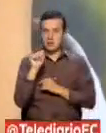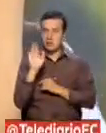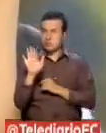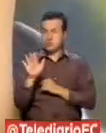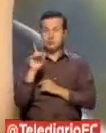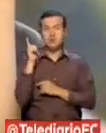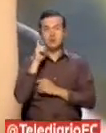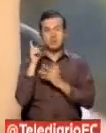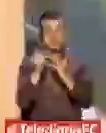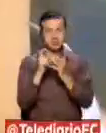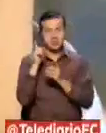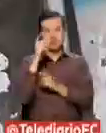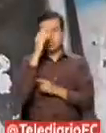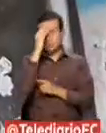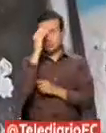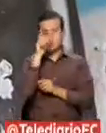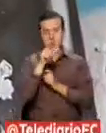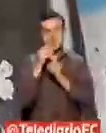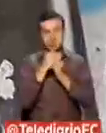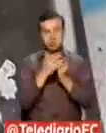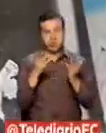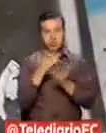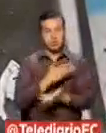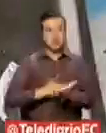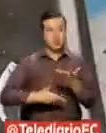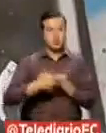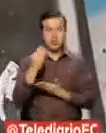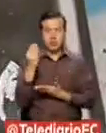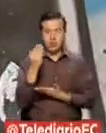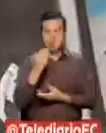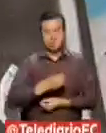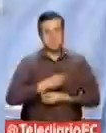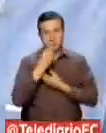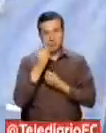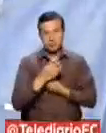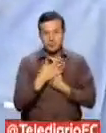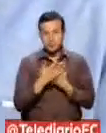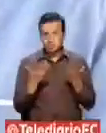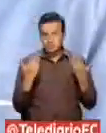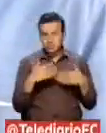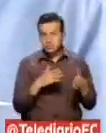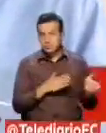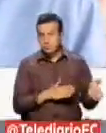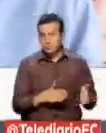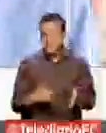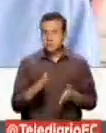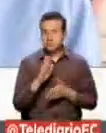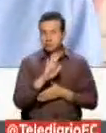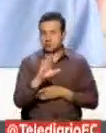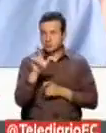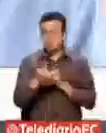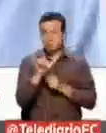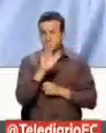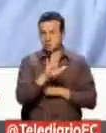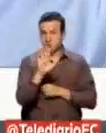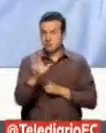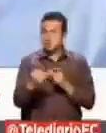es necesario educar a la población y abrir espacios para que los jóvenes puedan expresarse. De esta forma, los mismos artistas